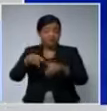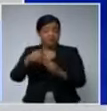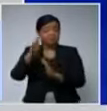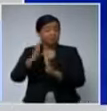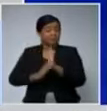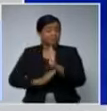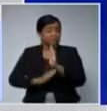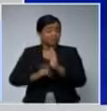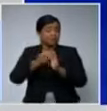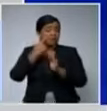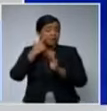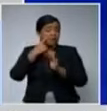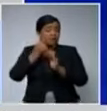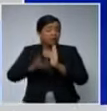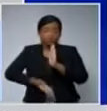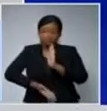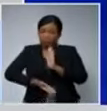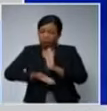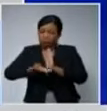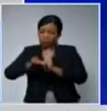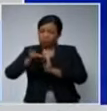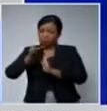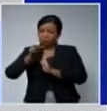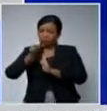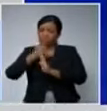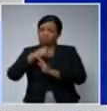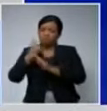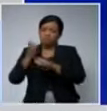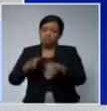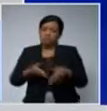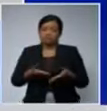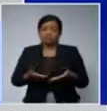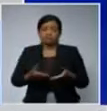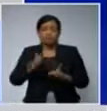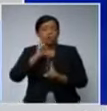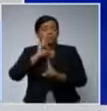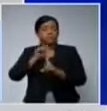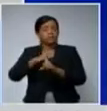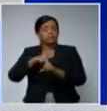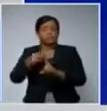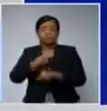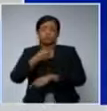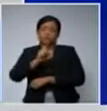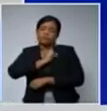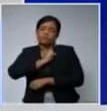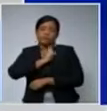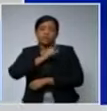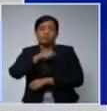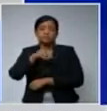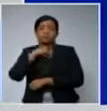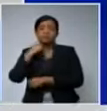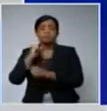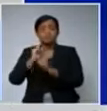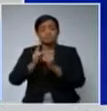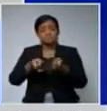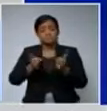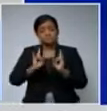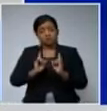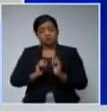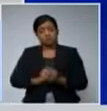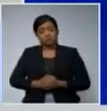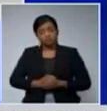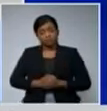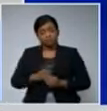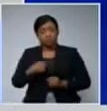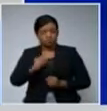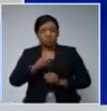cifra muy elevada para el objetivo de nuestro trabajo y para los protocolos que tenemos aplicados, y